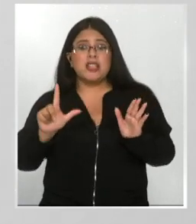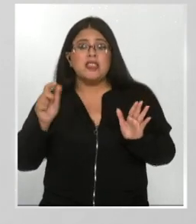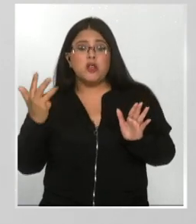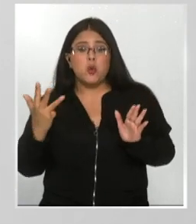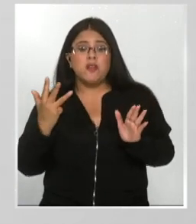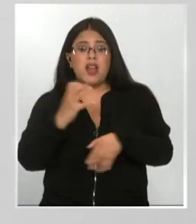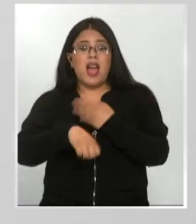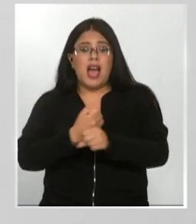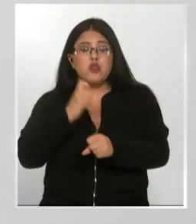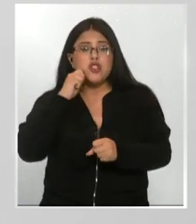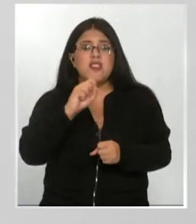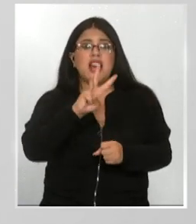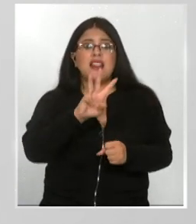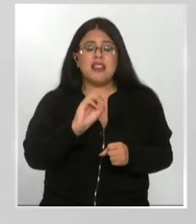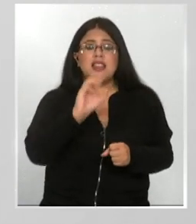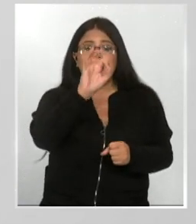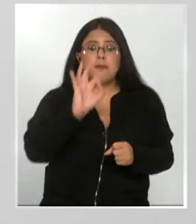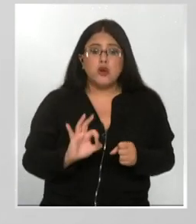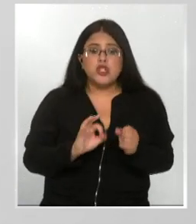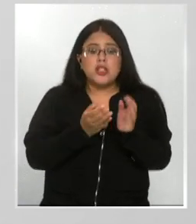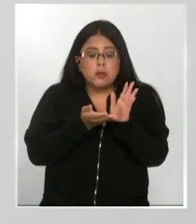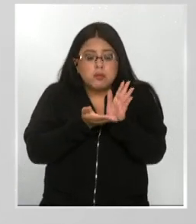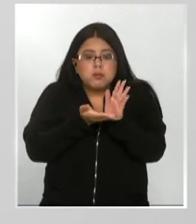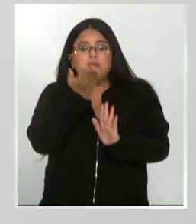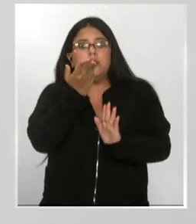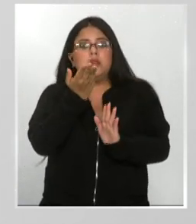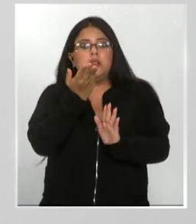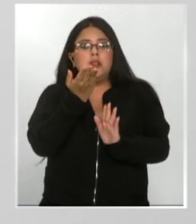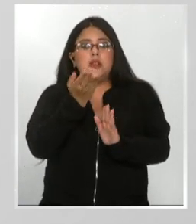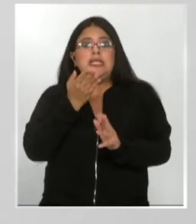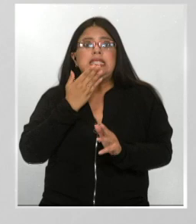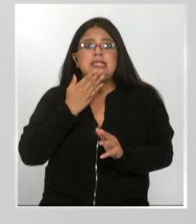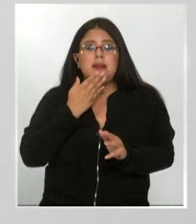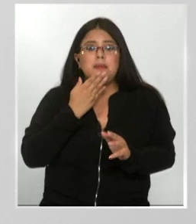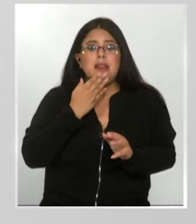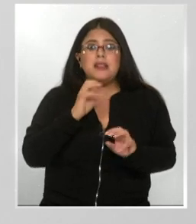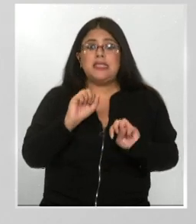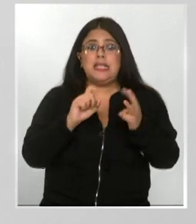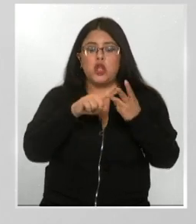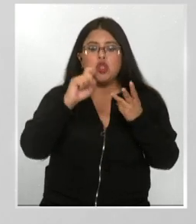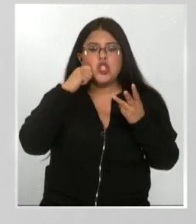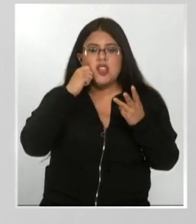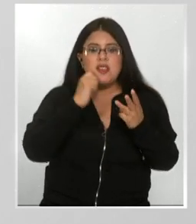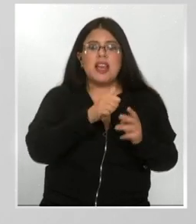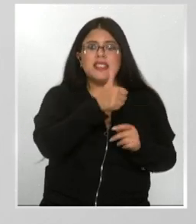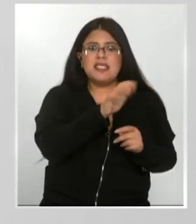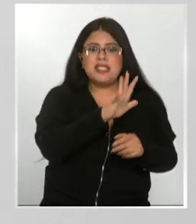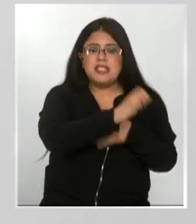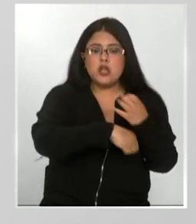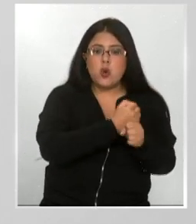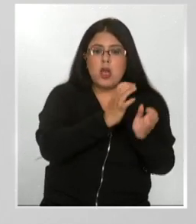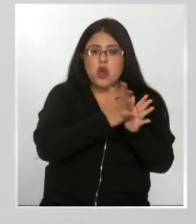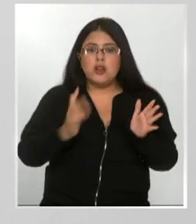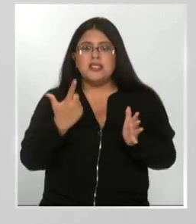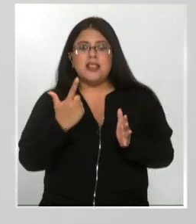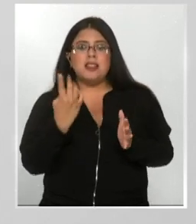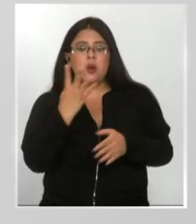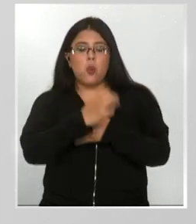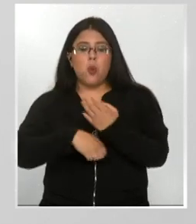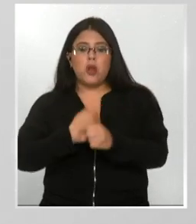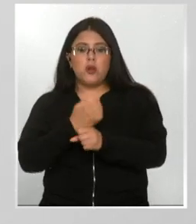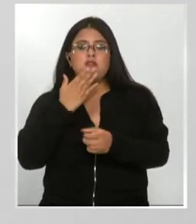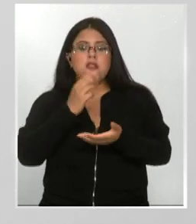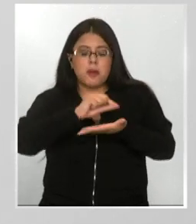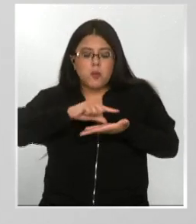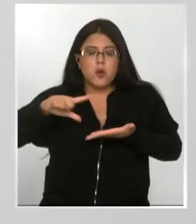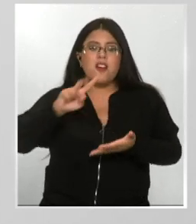30% en 2020 y un 20% en 2021. El tercer rango contempla subir a los que tienen entre 65 y 74 años